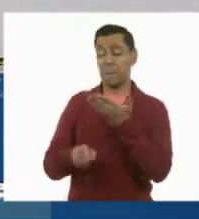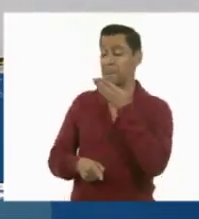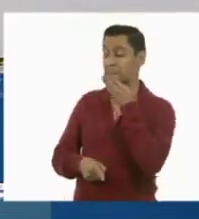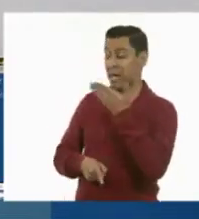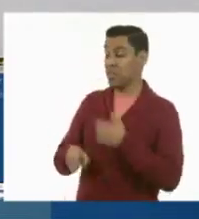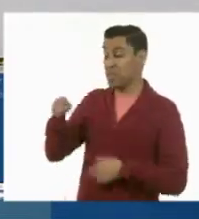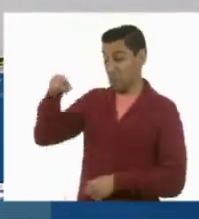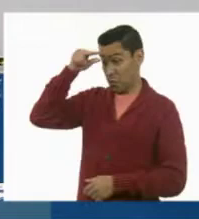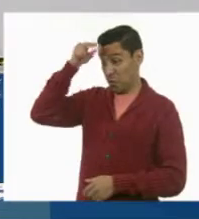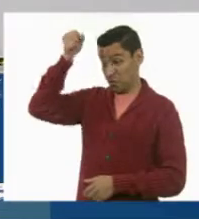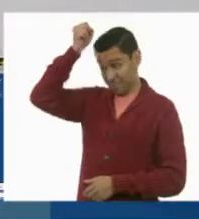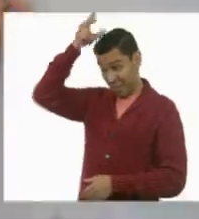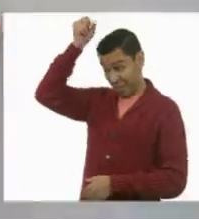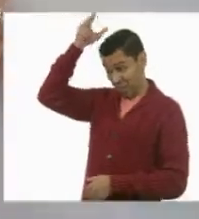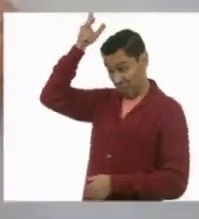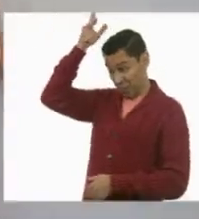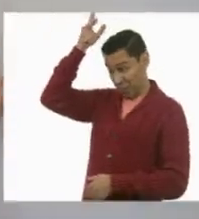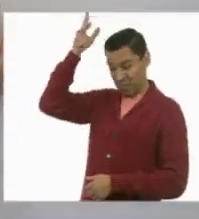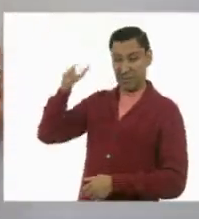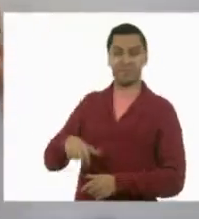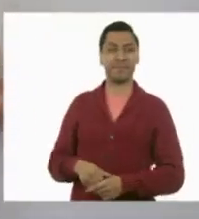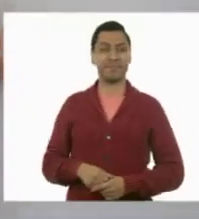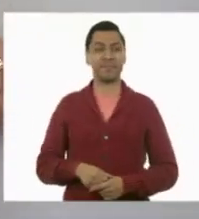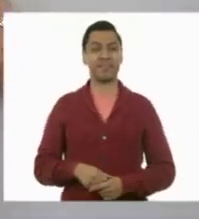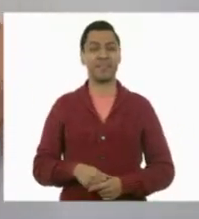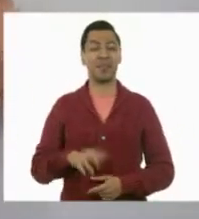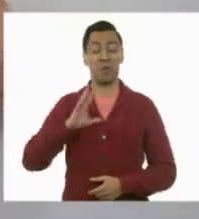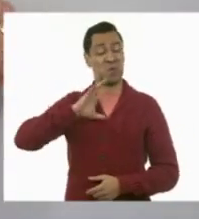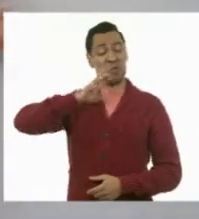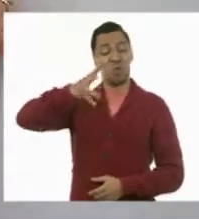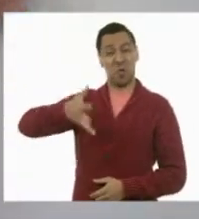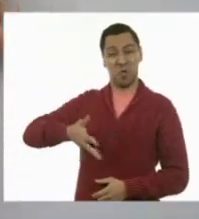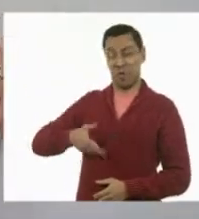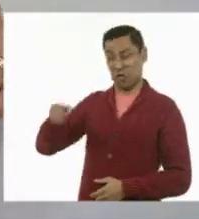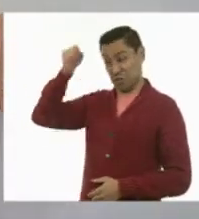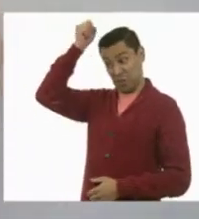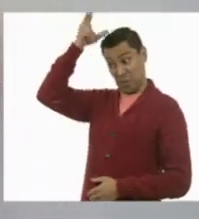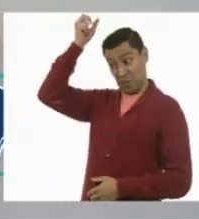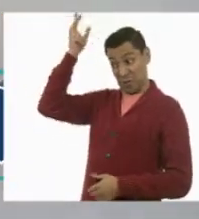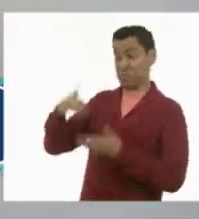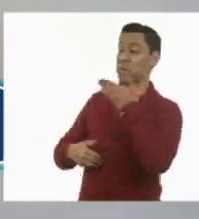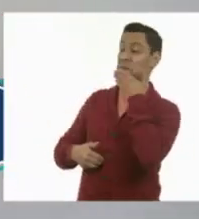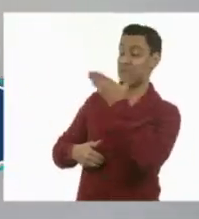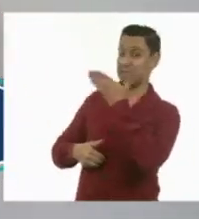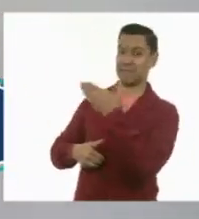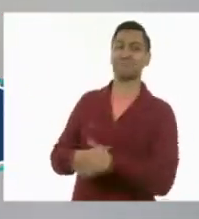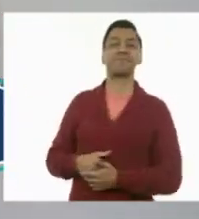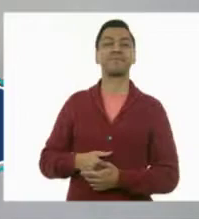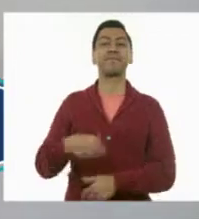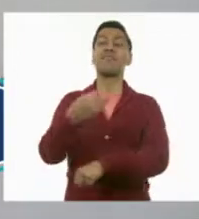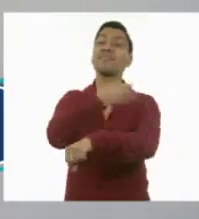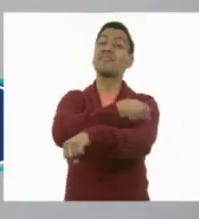inteligente, Raúl! ¡Qué orgullosos estamos de ti! A una familia